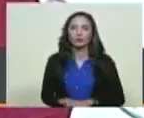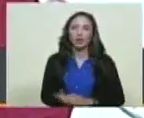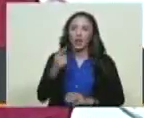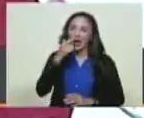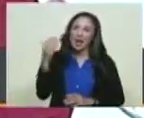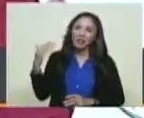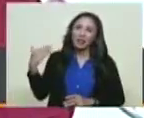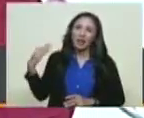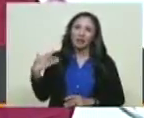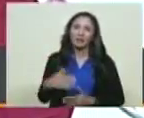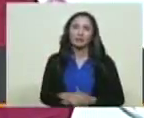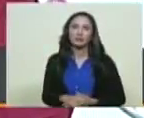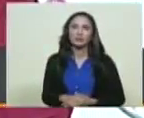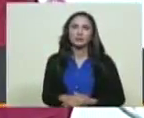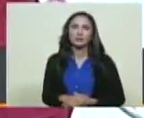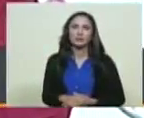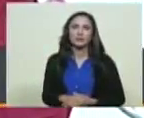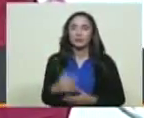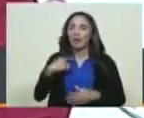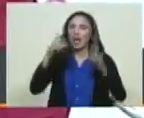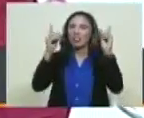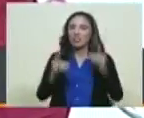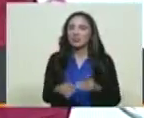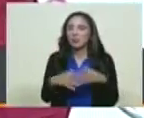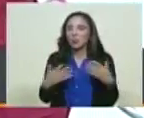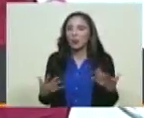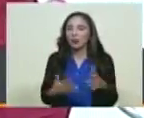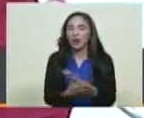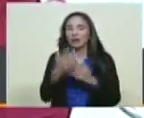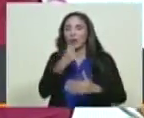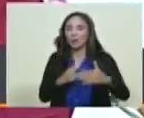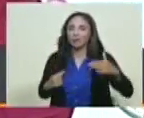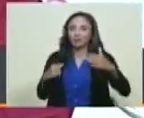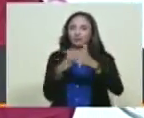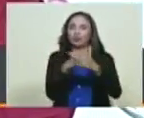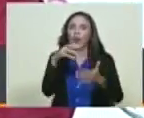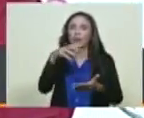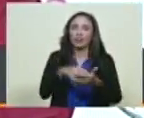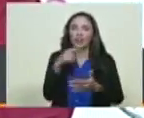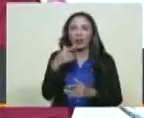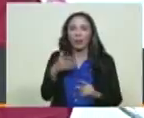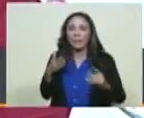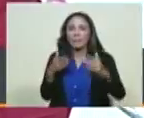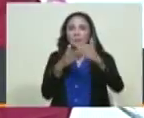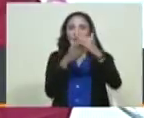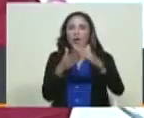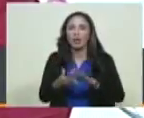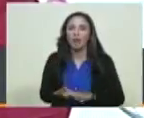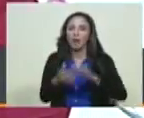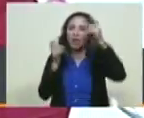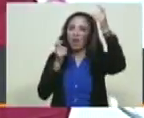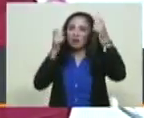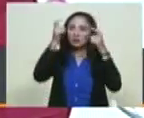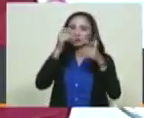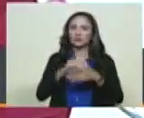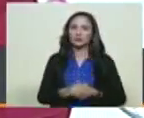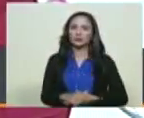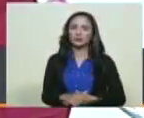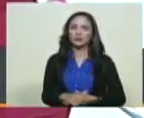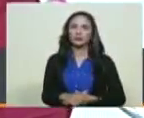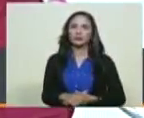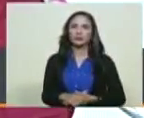decidio promover una conspiración y un golpe de estado